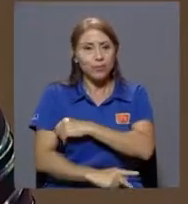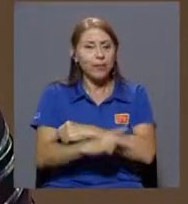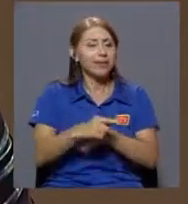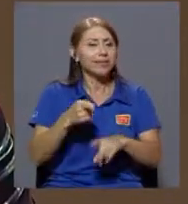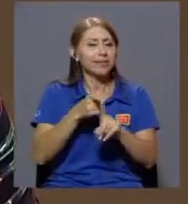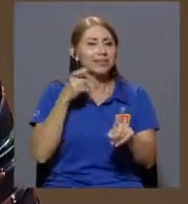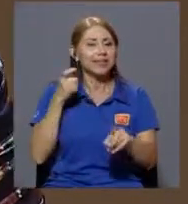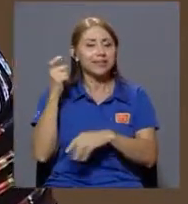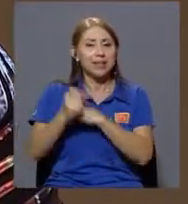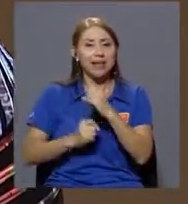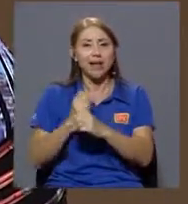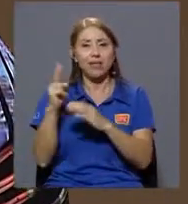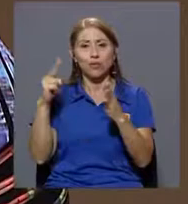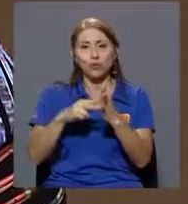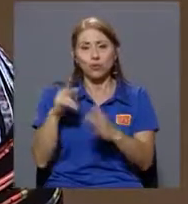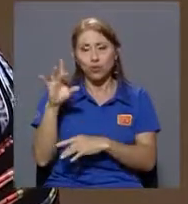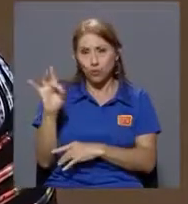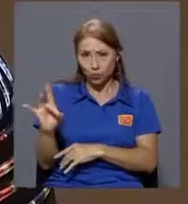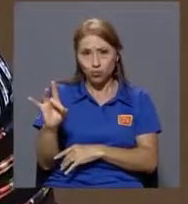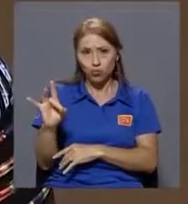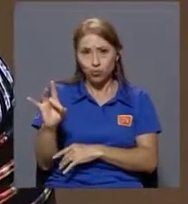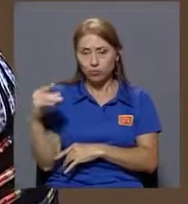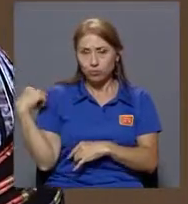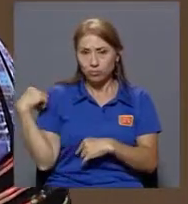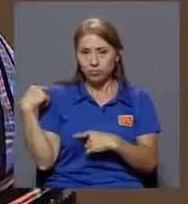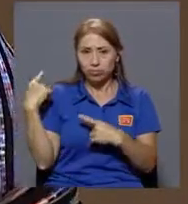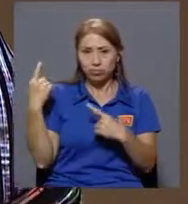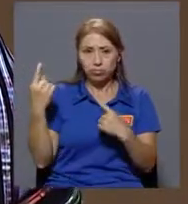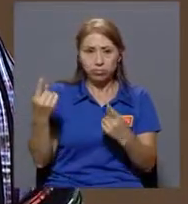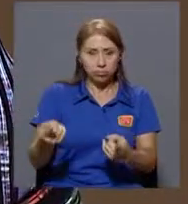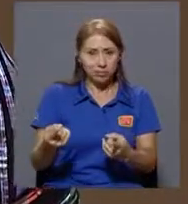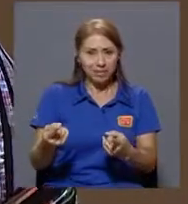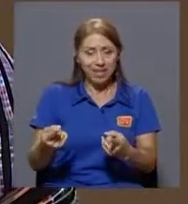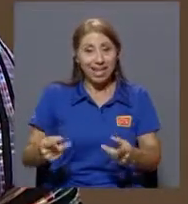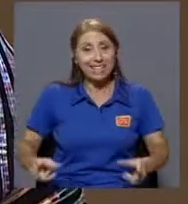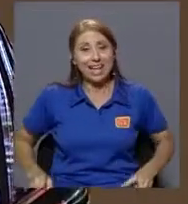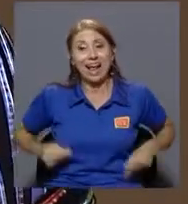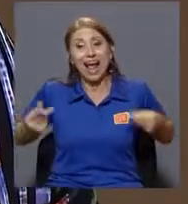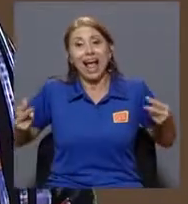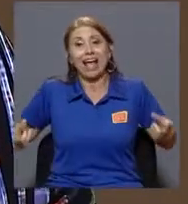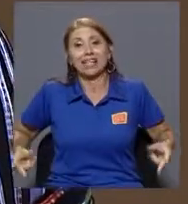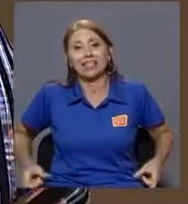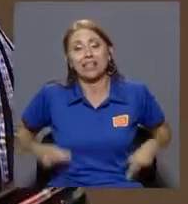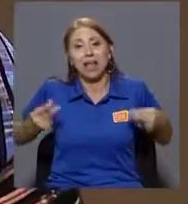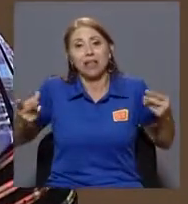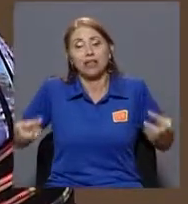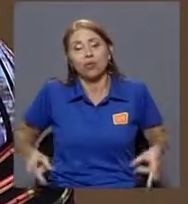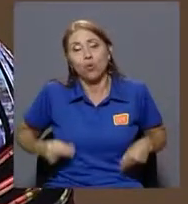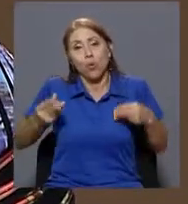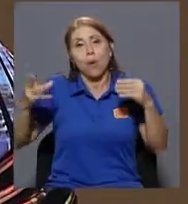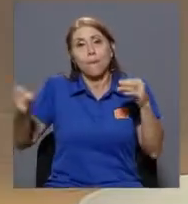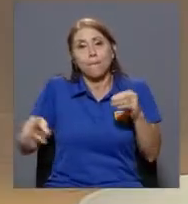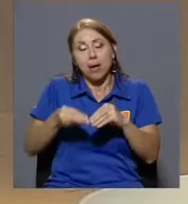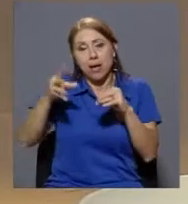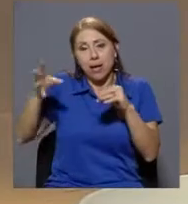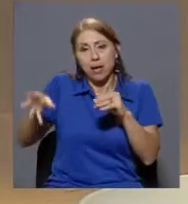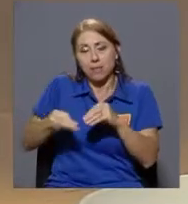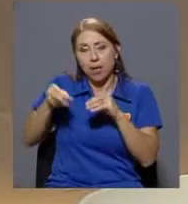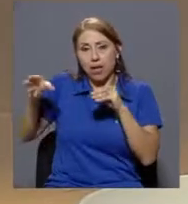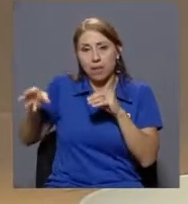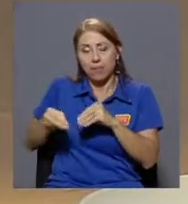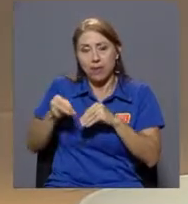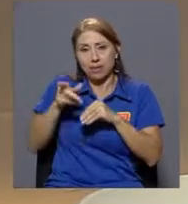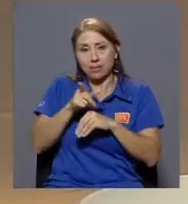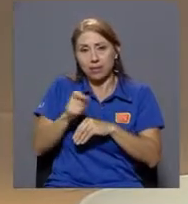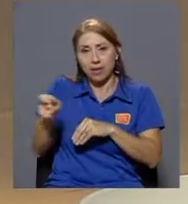año 2008 está gastando más cada mes, cada año, que los